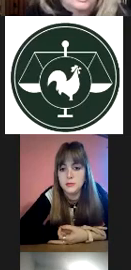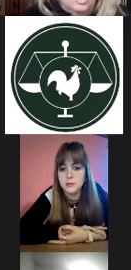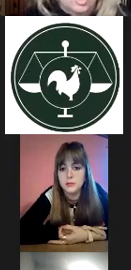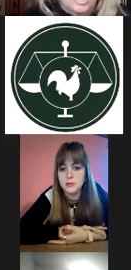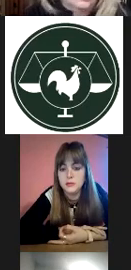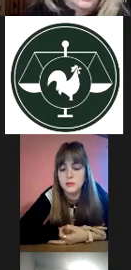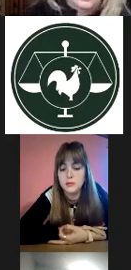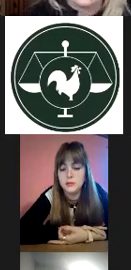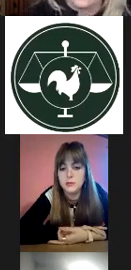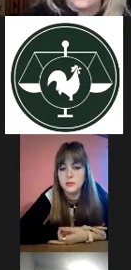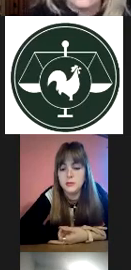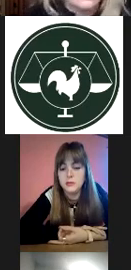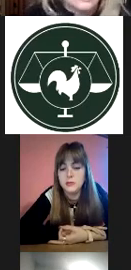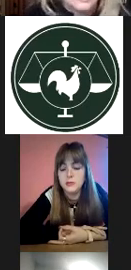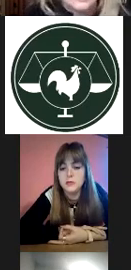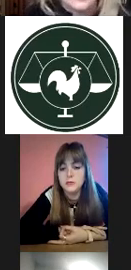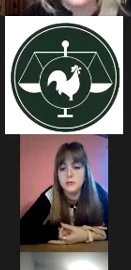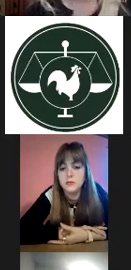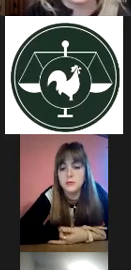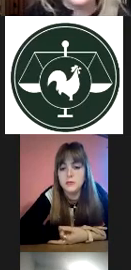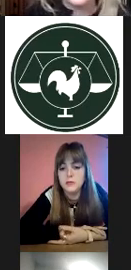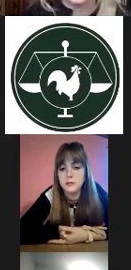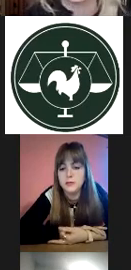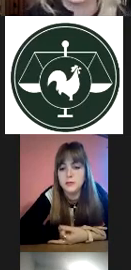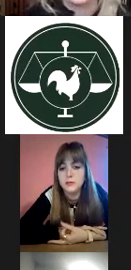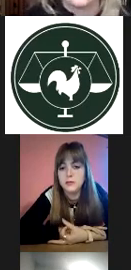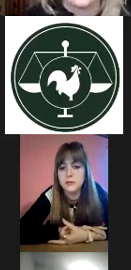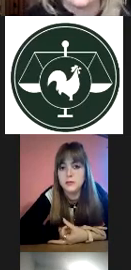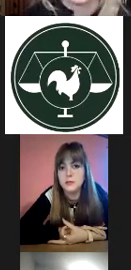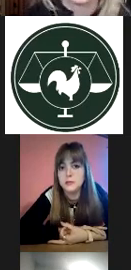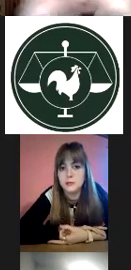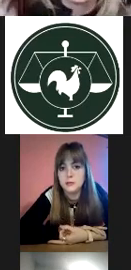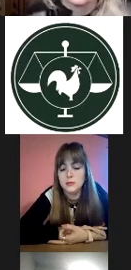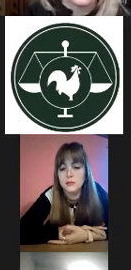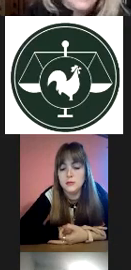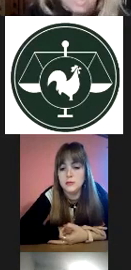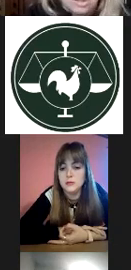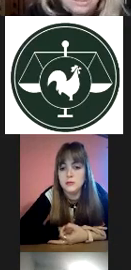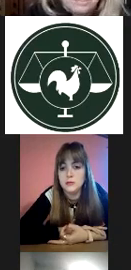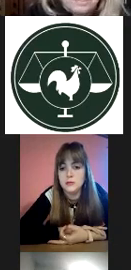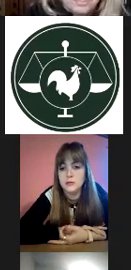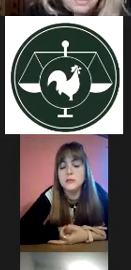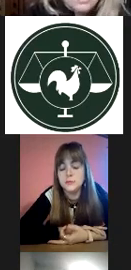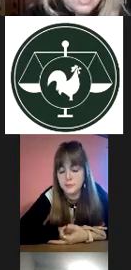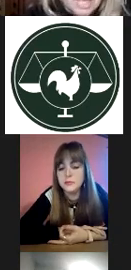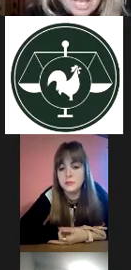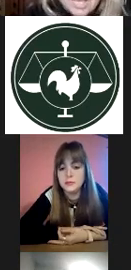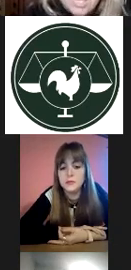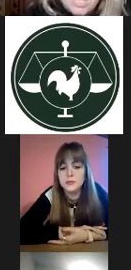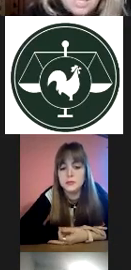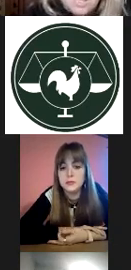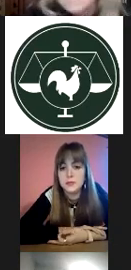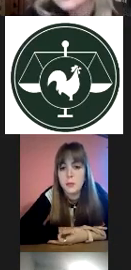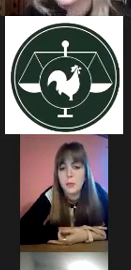como director o directora del zoonosis, que mantienen este tipo de requisitos.